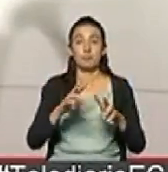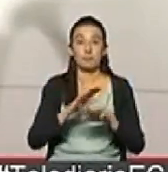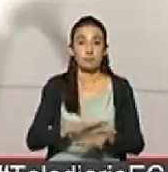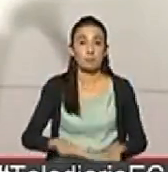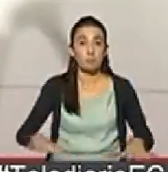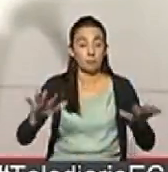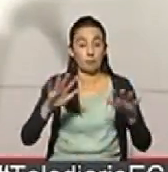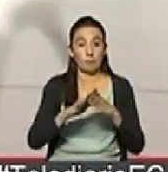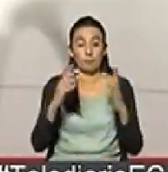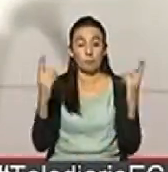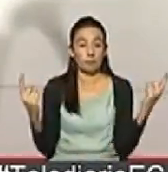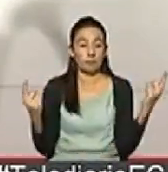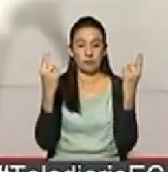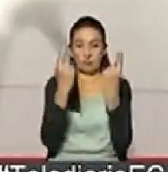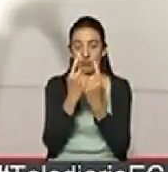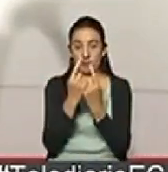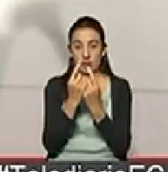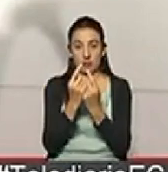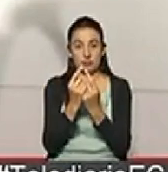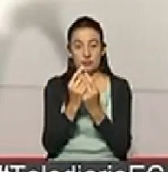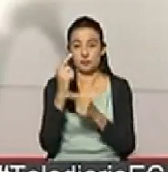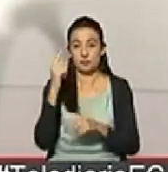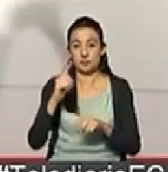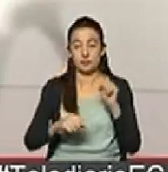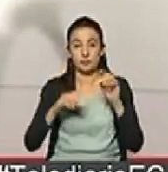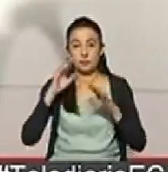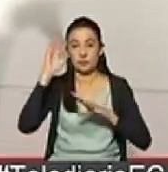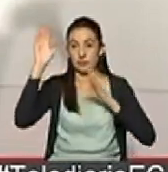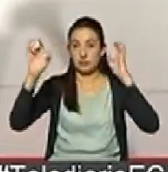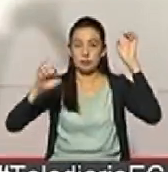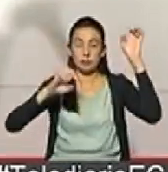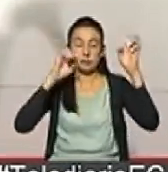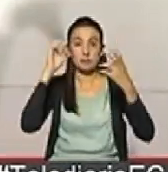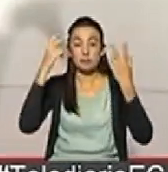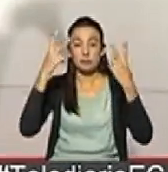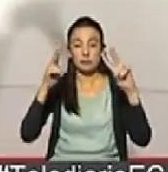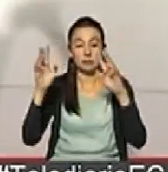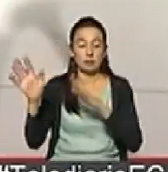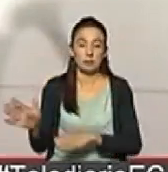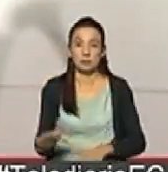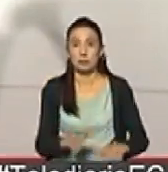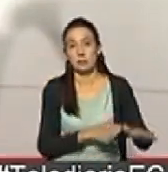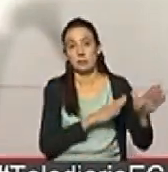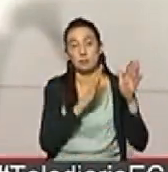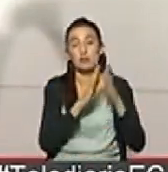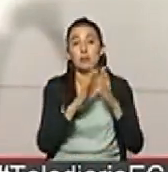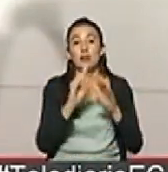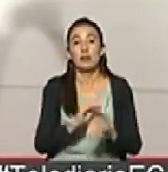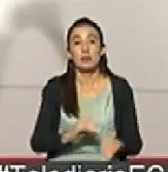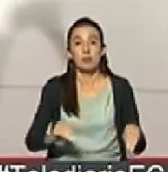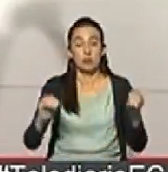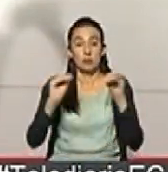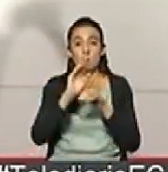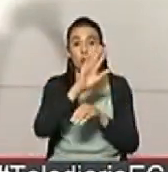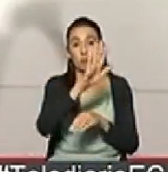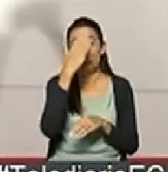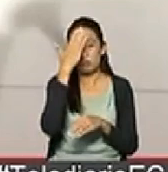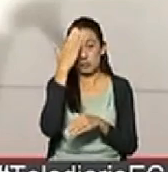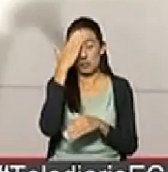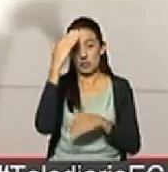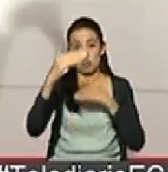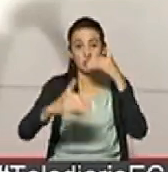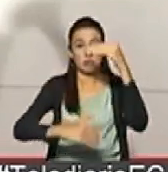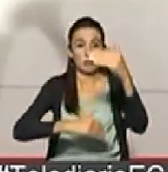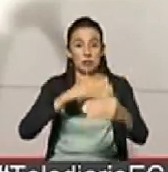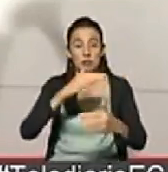preguntarles directamente no sería siempre una buena estrategia, sino tal vez tratar de coger un caso que usted haya conocido y poderle